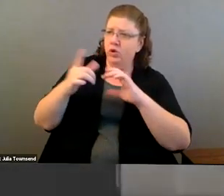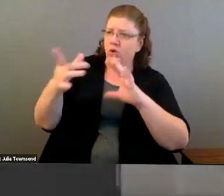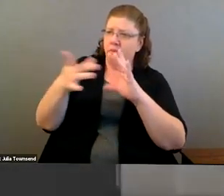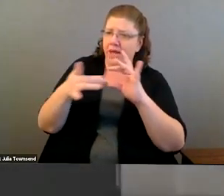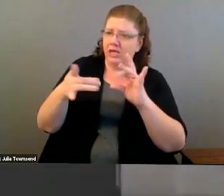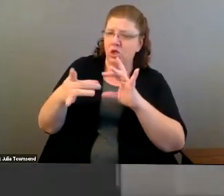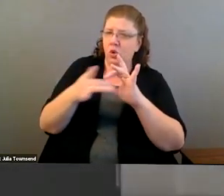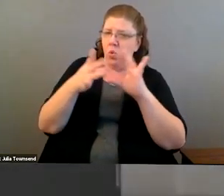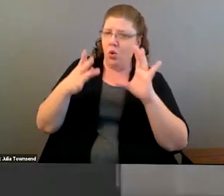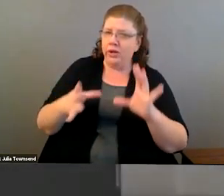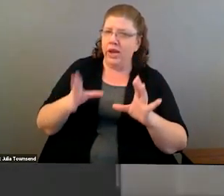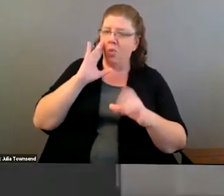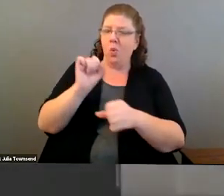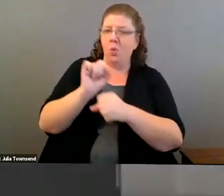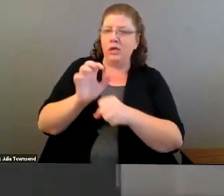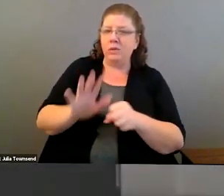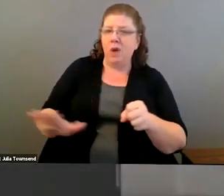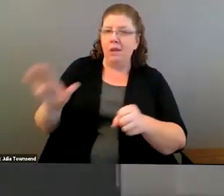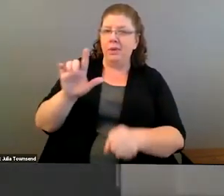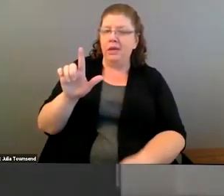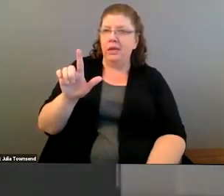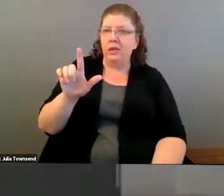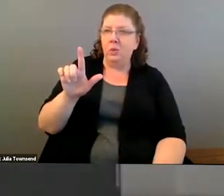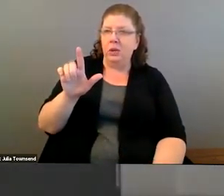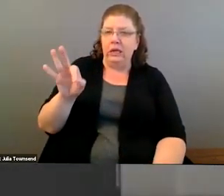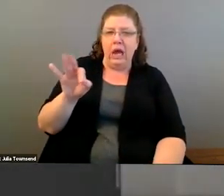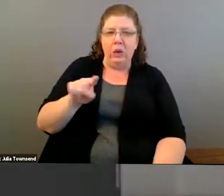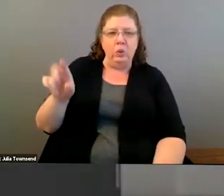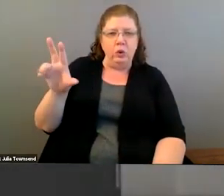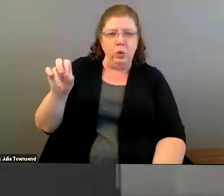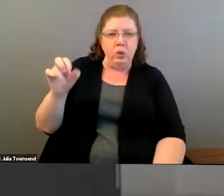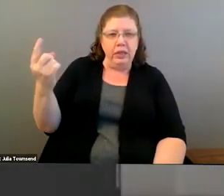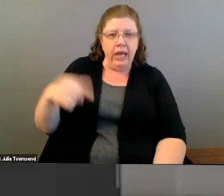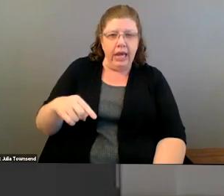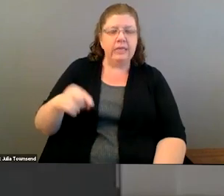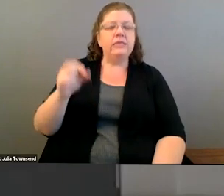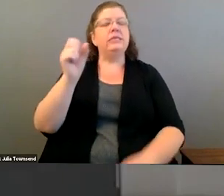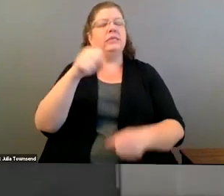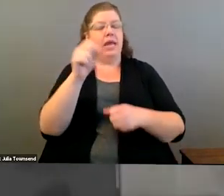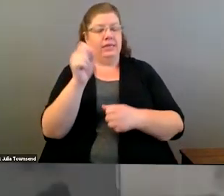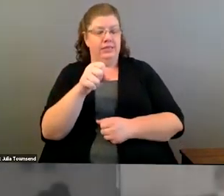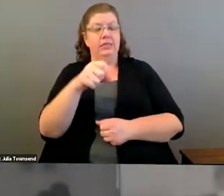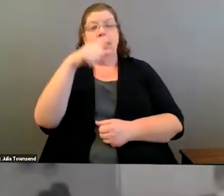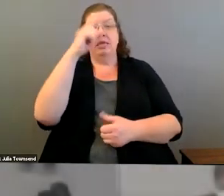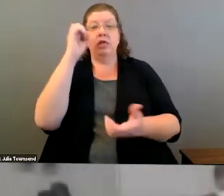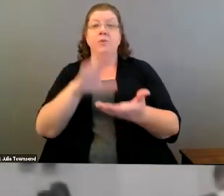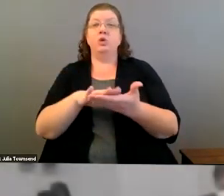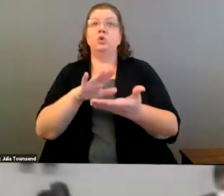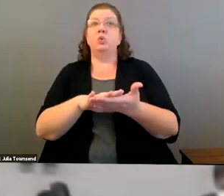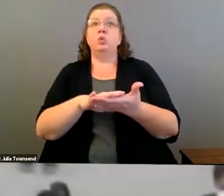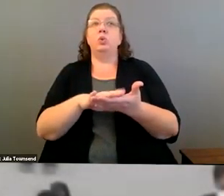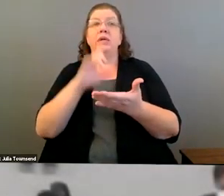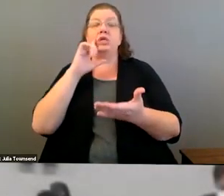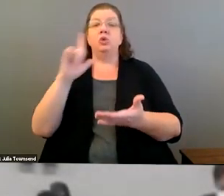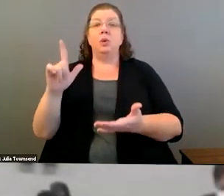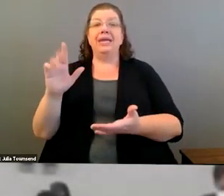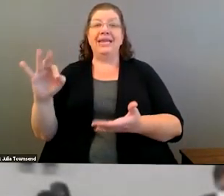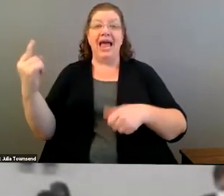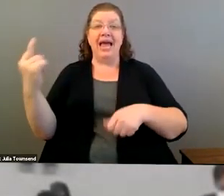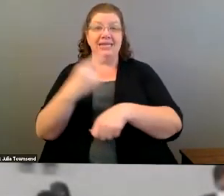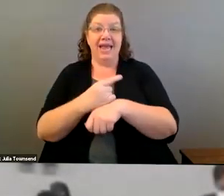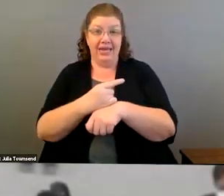que estos coordinadores van a trabajar aproximadamente 29 o 30 días sí en la escuela de verano creo que dura